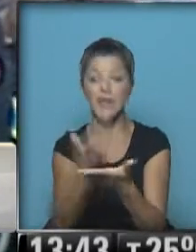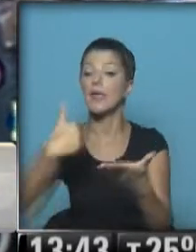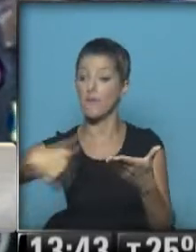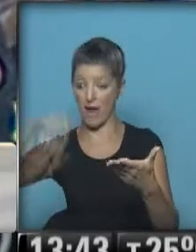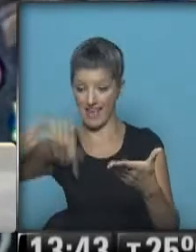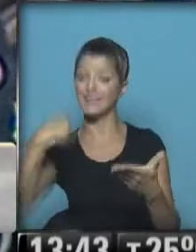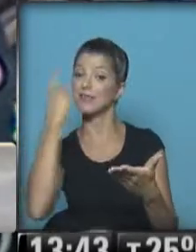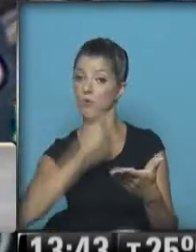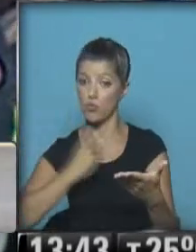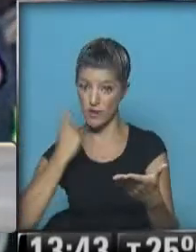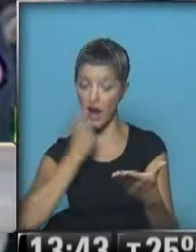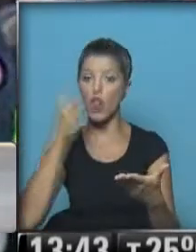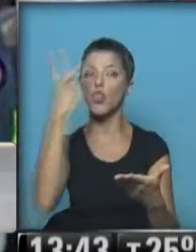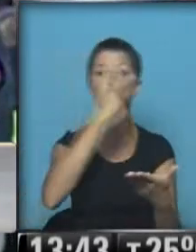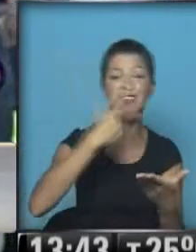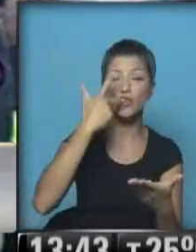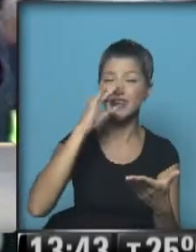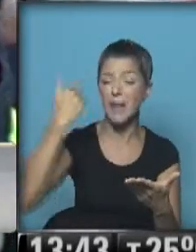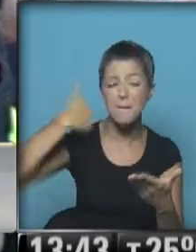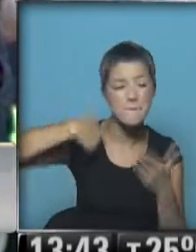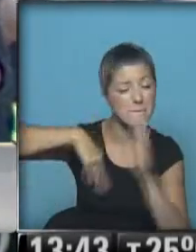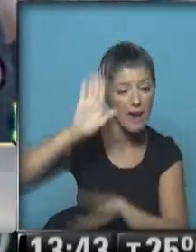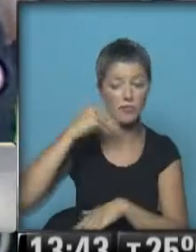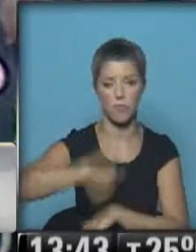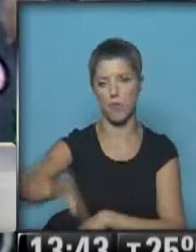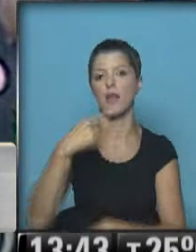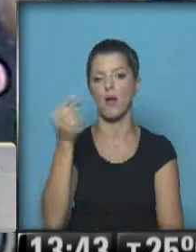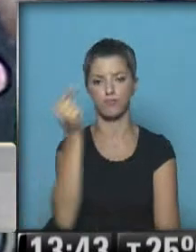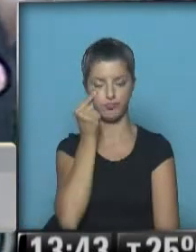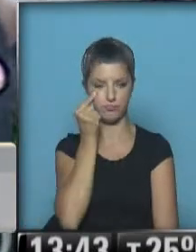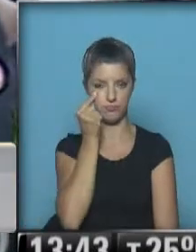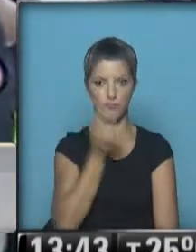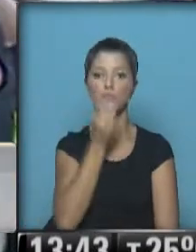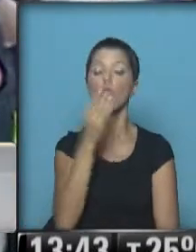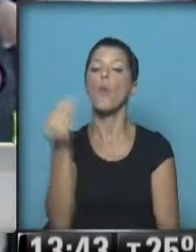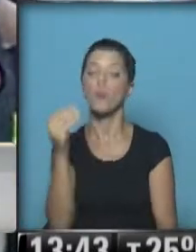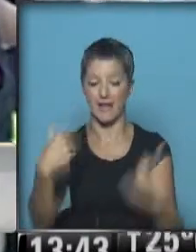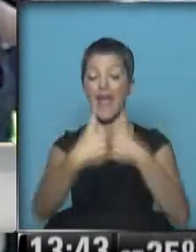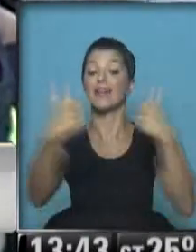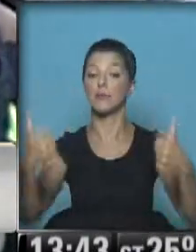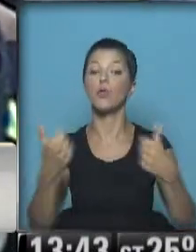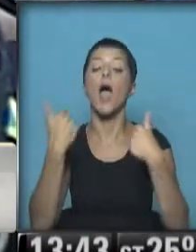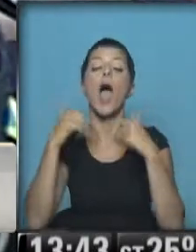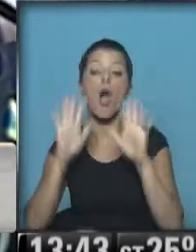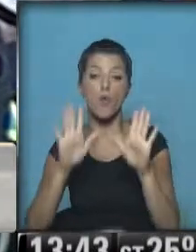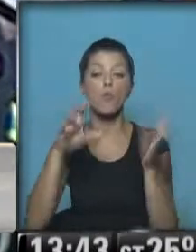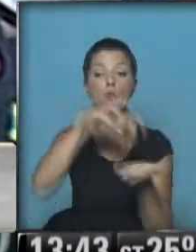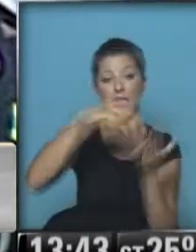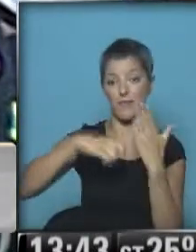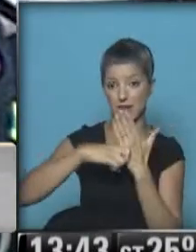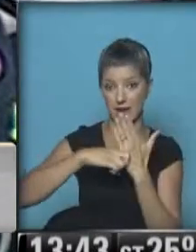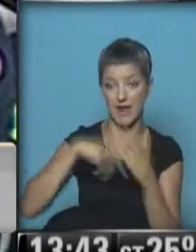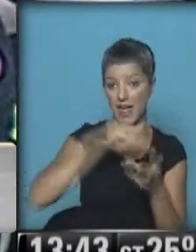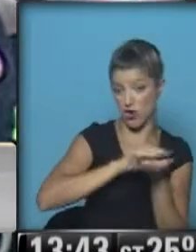oral más de 230 testigos por la sencilla razón de que el tribunal, aún con oposición de la fiscalía y de la querella, hizo lugar